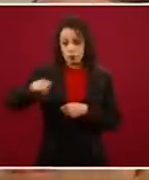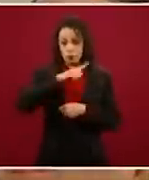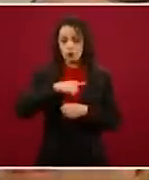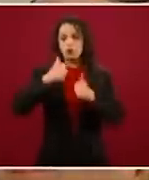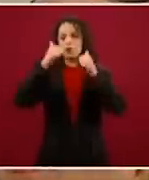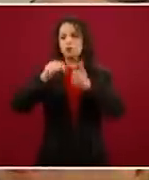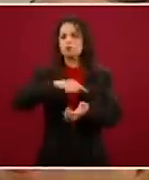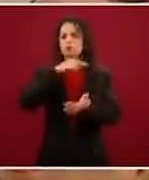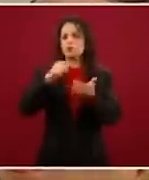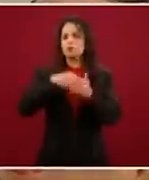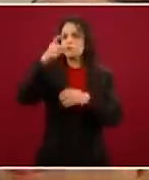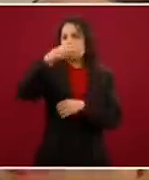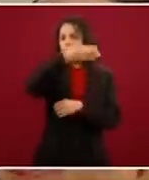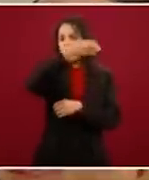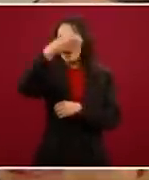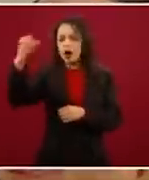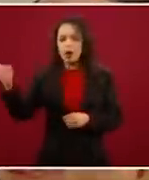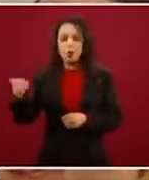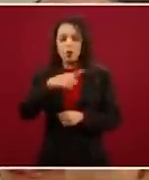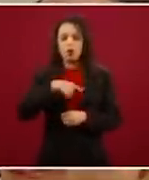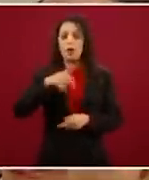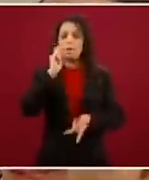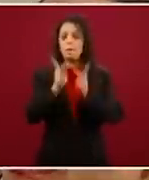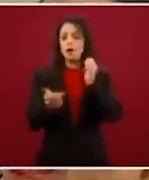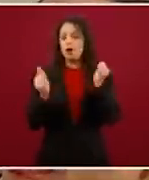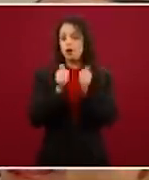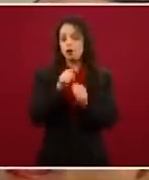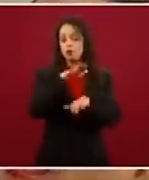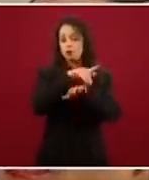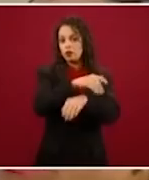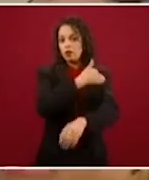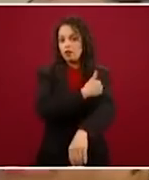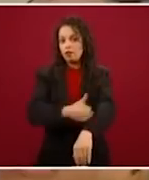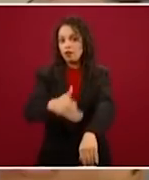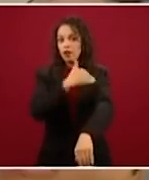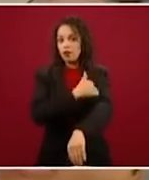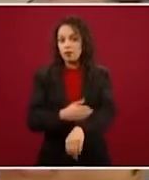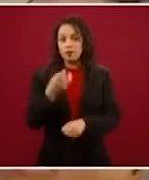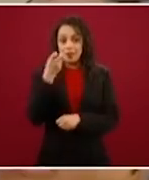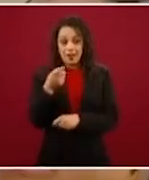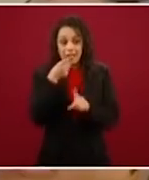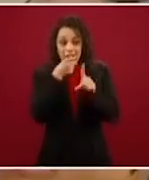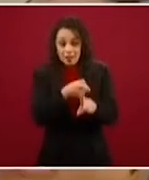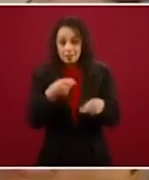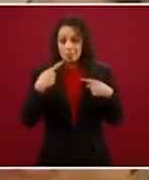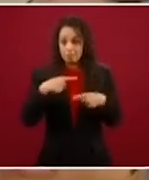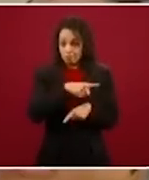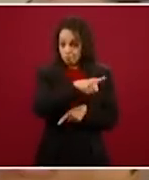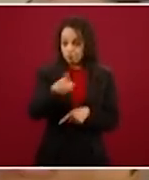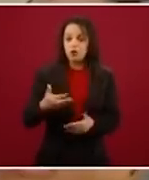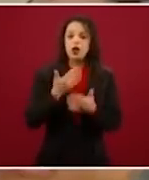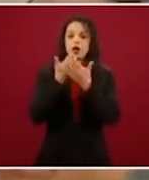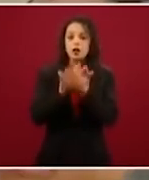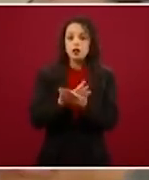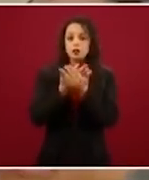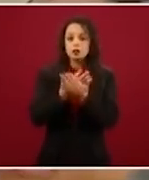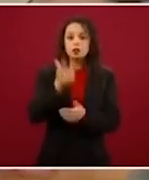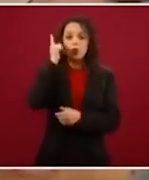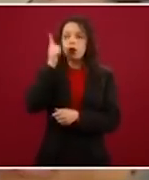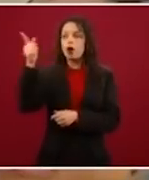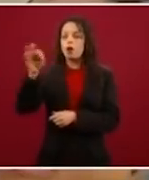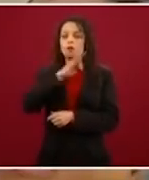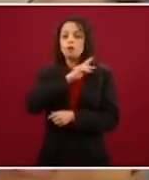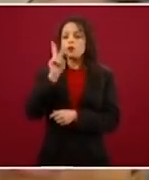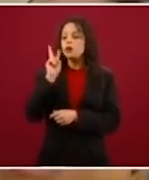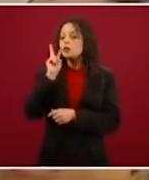hablando con las familias y esas familias, señor presidente, son justamente las que están esperando que usted voltee a verlas también,